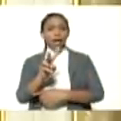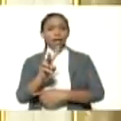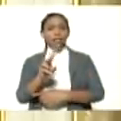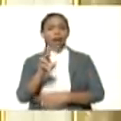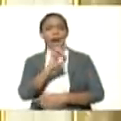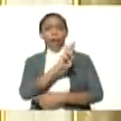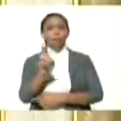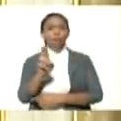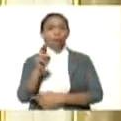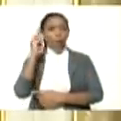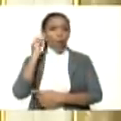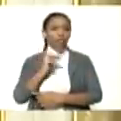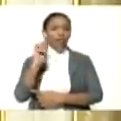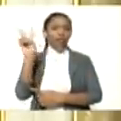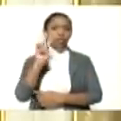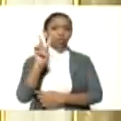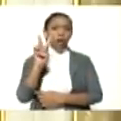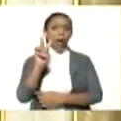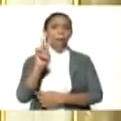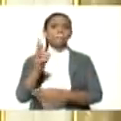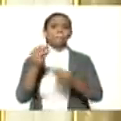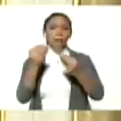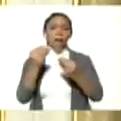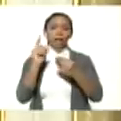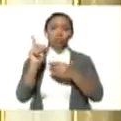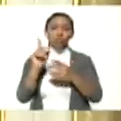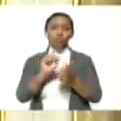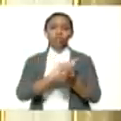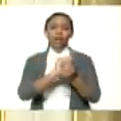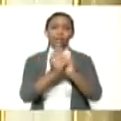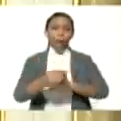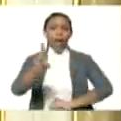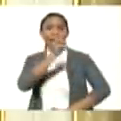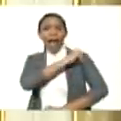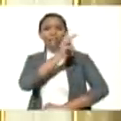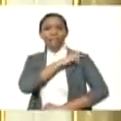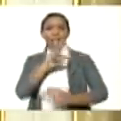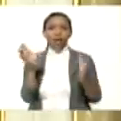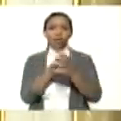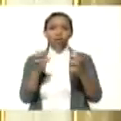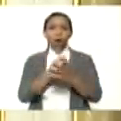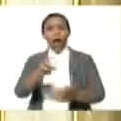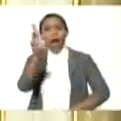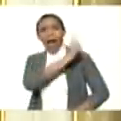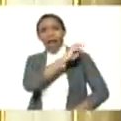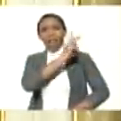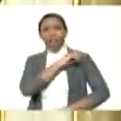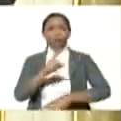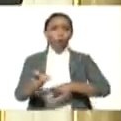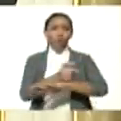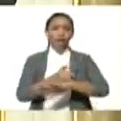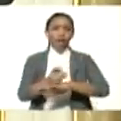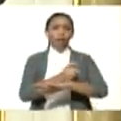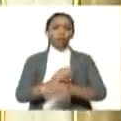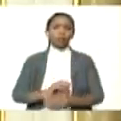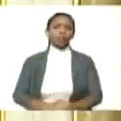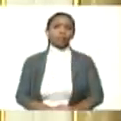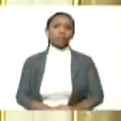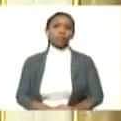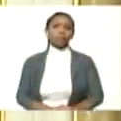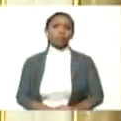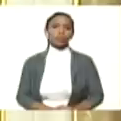la República Bolivariana de Venezuela, para que te conviertas en el jefe del gabinete, en el jefe de gobierno.